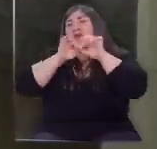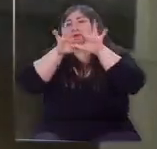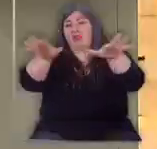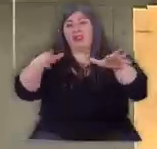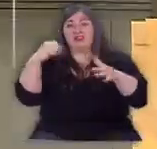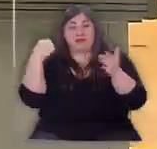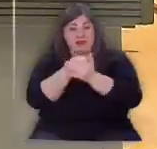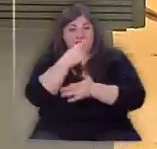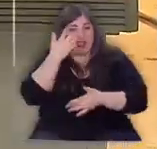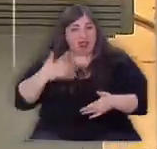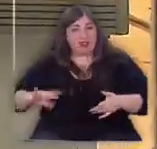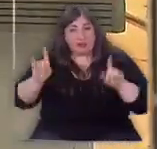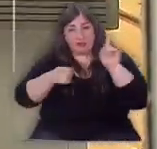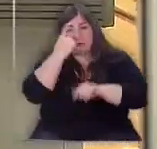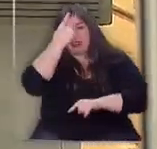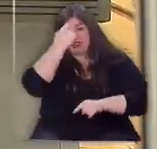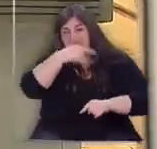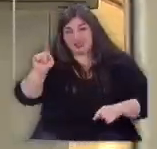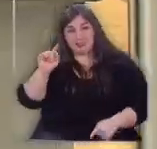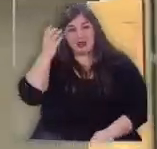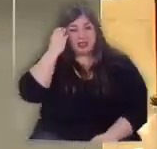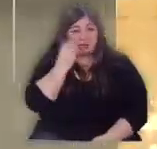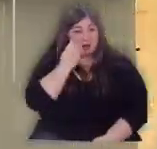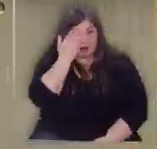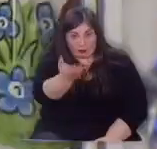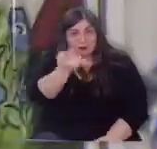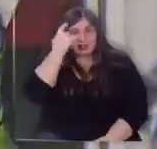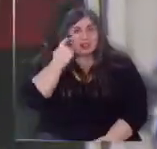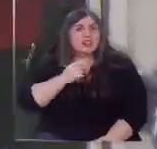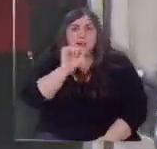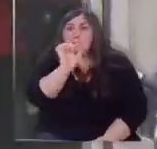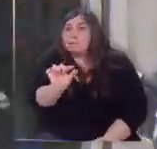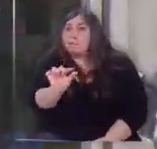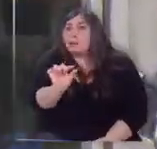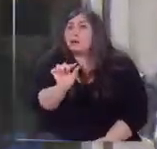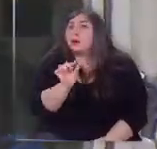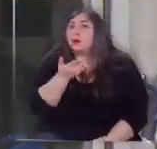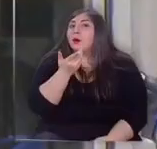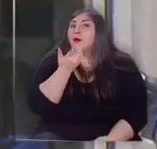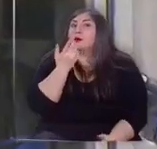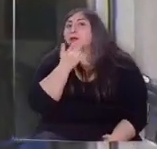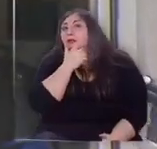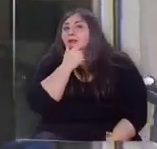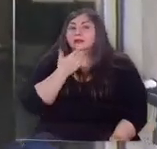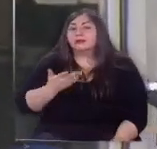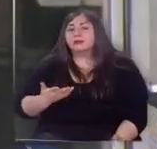abril, primera semana de mayo, ¿será prudente? ¿Usted lo ve poco probable?